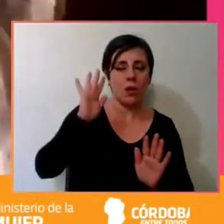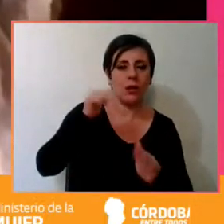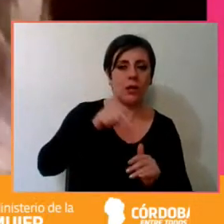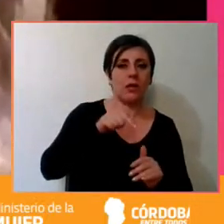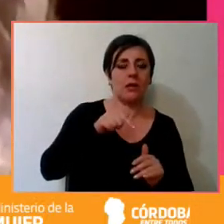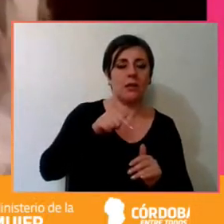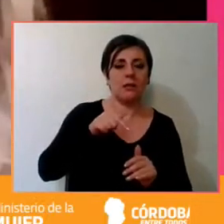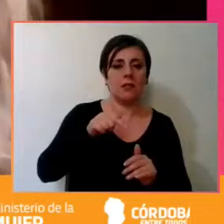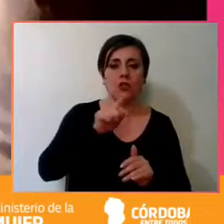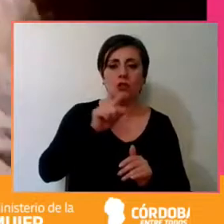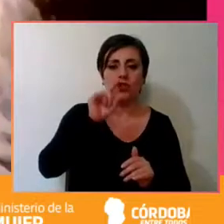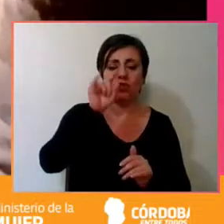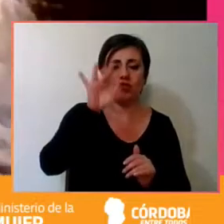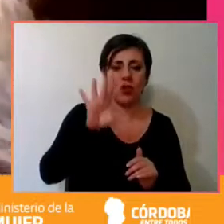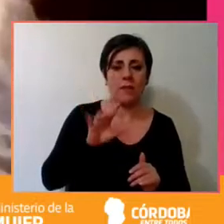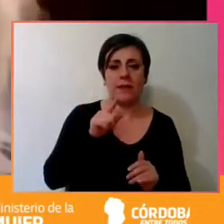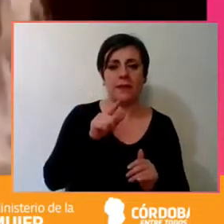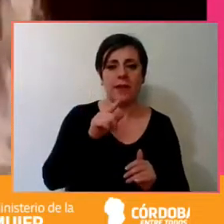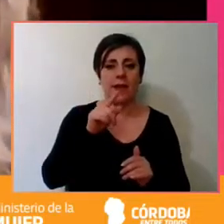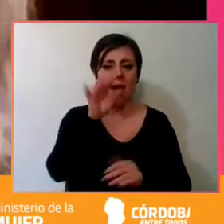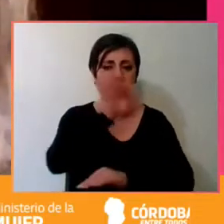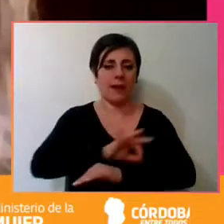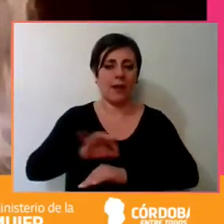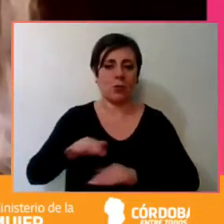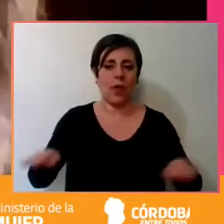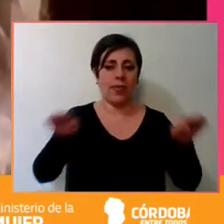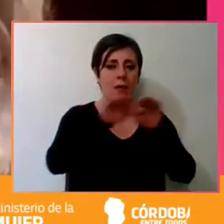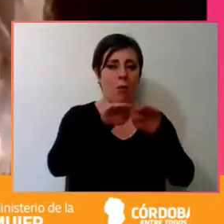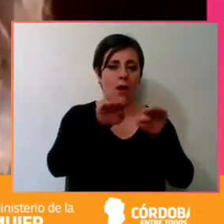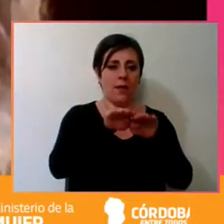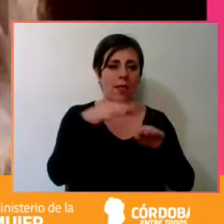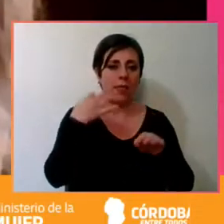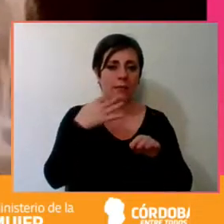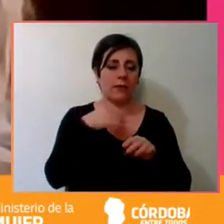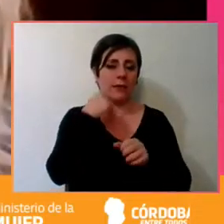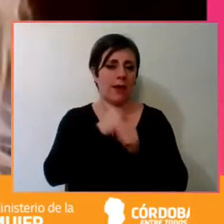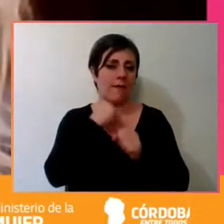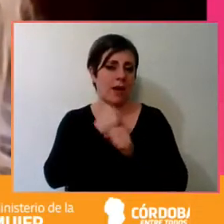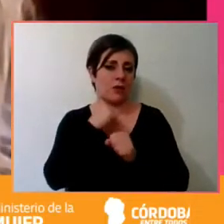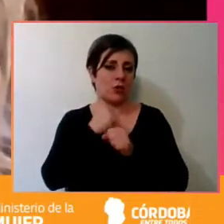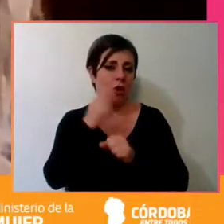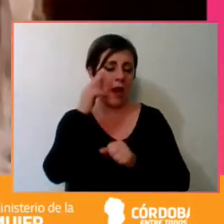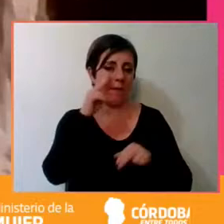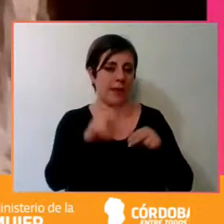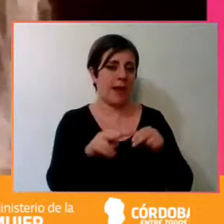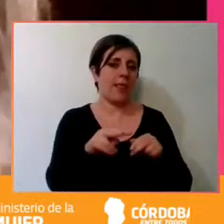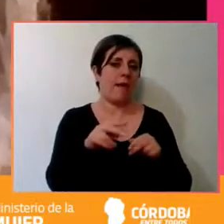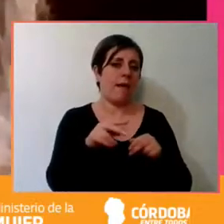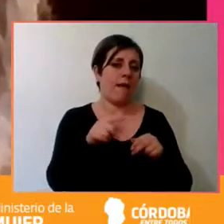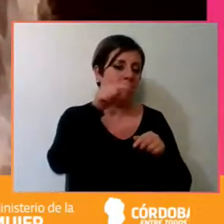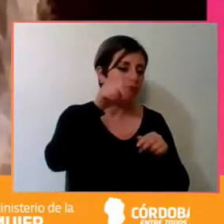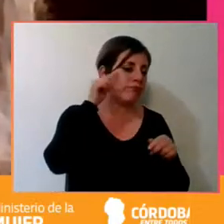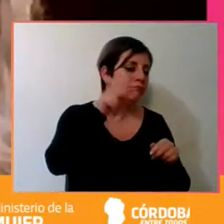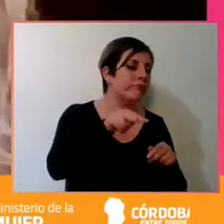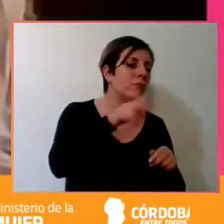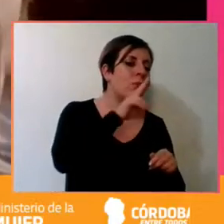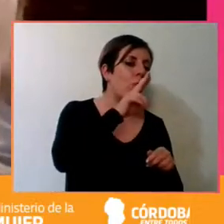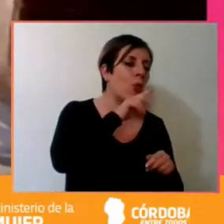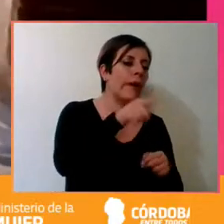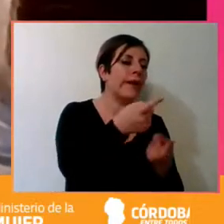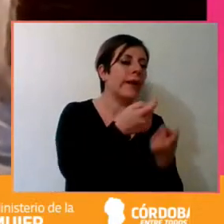no solamente esta arquitectura de igualdad tenga que estar trabajando con la mirada puesta en que las mujeres tienen